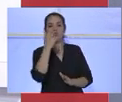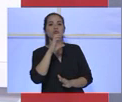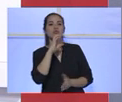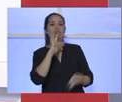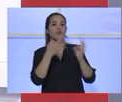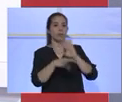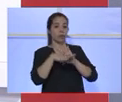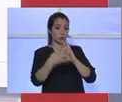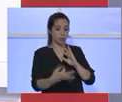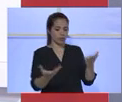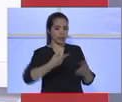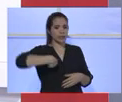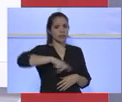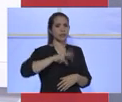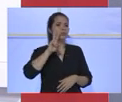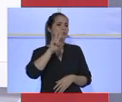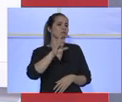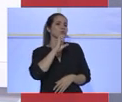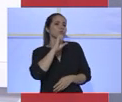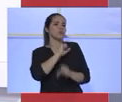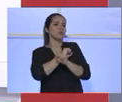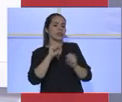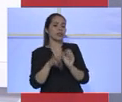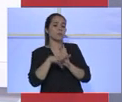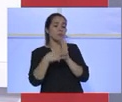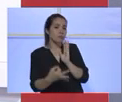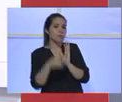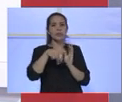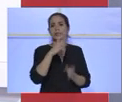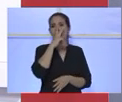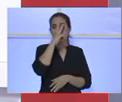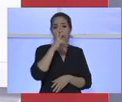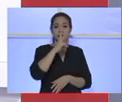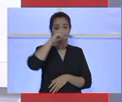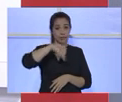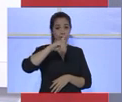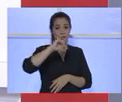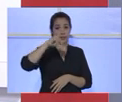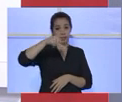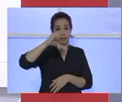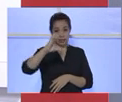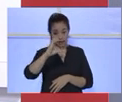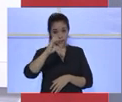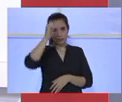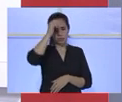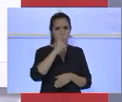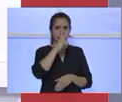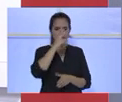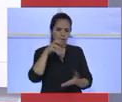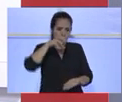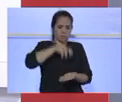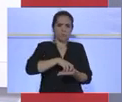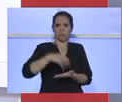Nuestra visión institucional es justamente convertir a la DINAC en un ente de excelencia, un ente